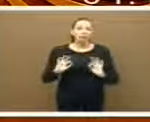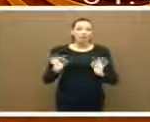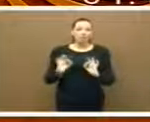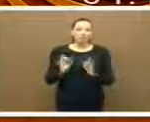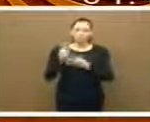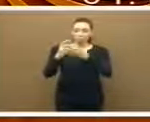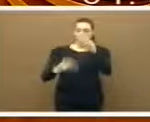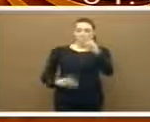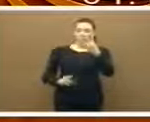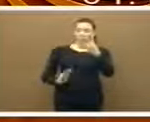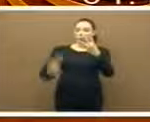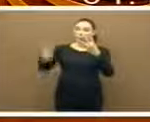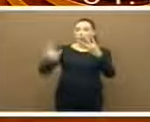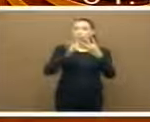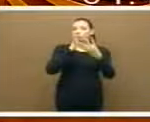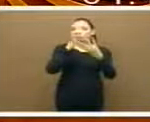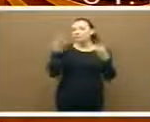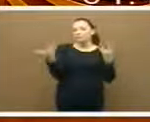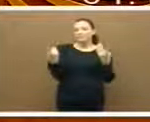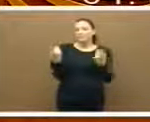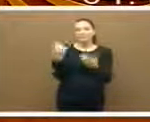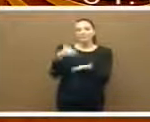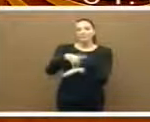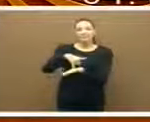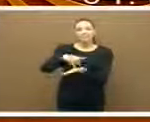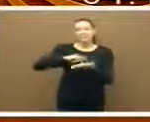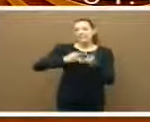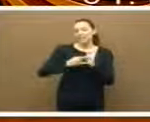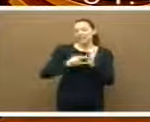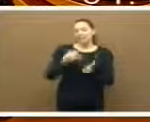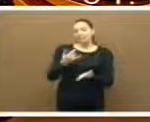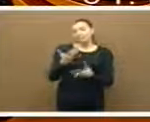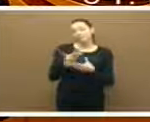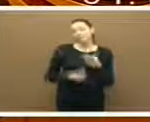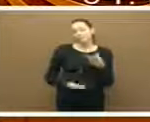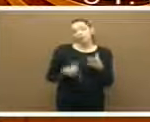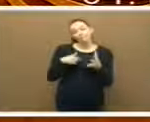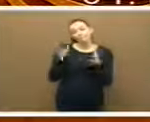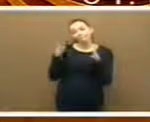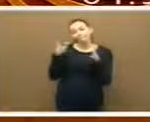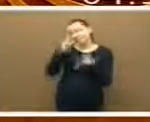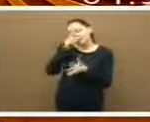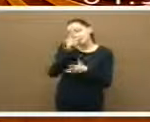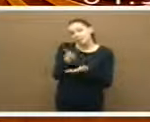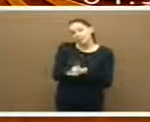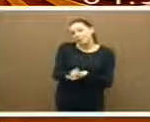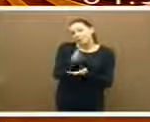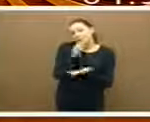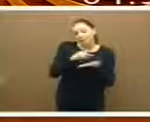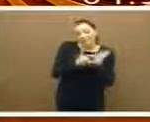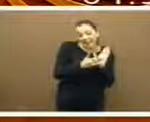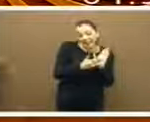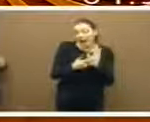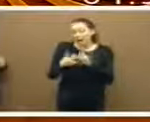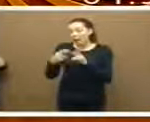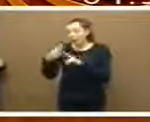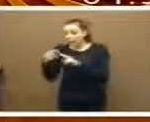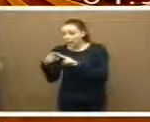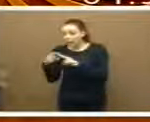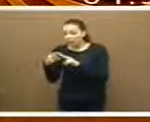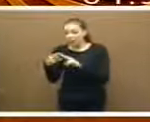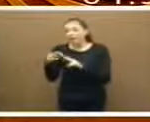porque adolecen de deficiencias técnicas, aunque no les guste que se los digamos, se los tenemos que recordar, porque la técnica y la política, a pesar de que haya